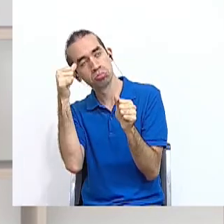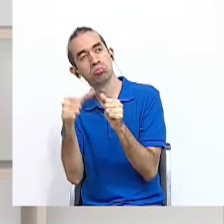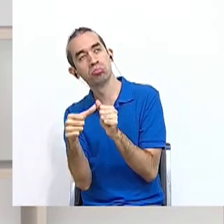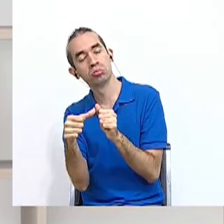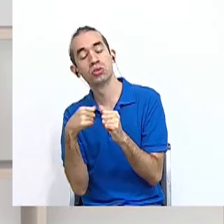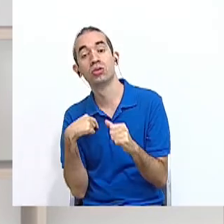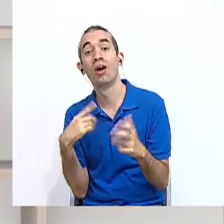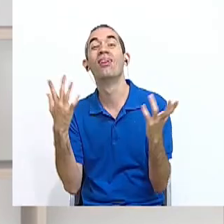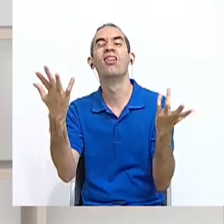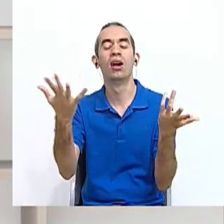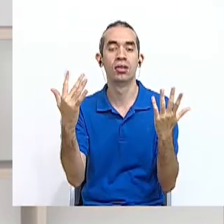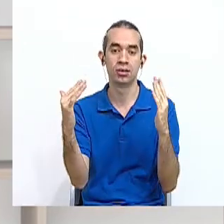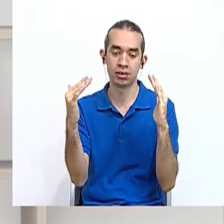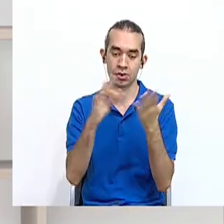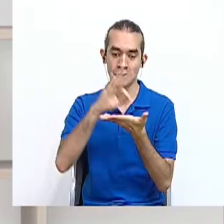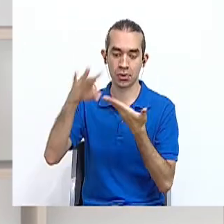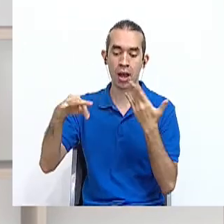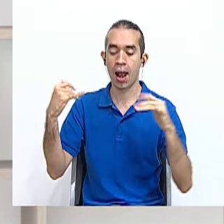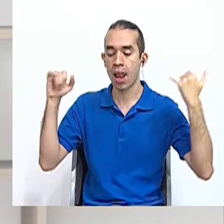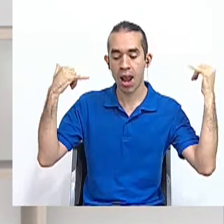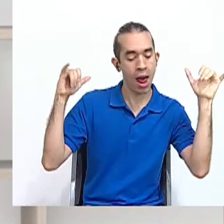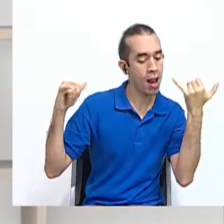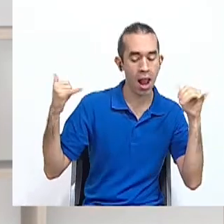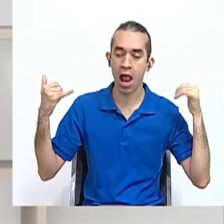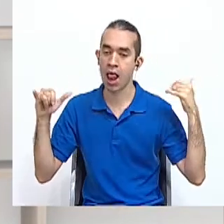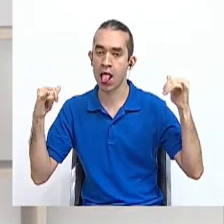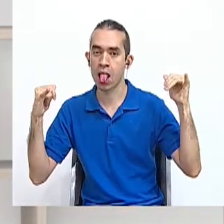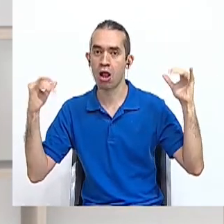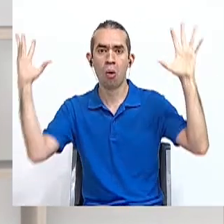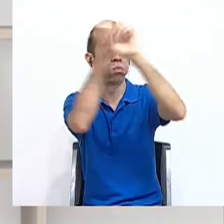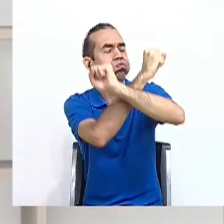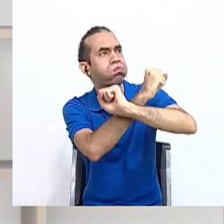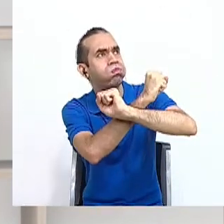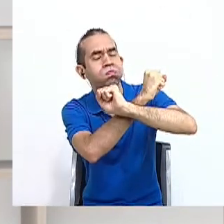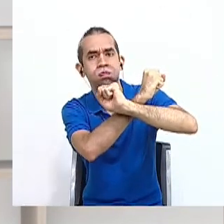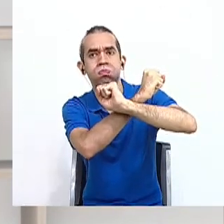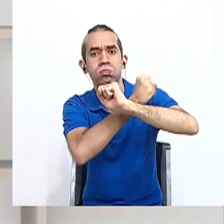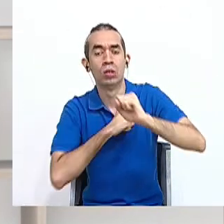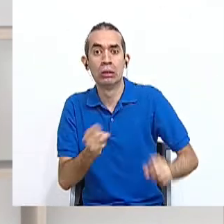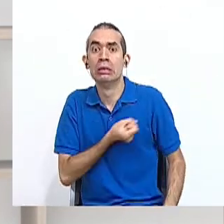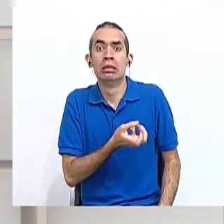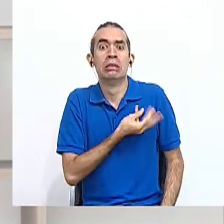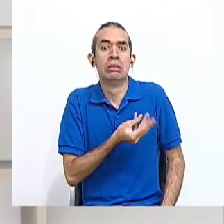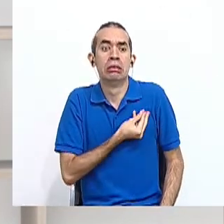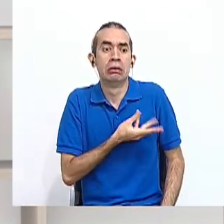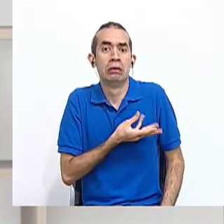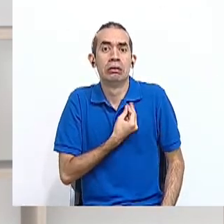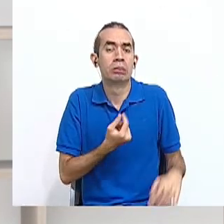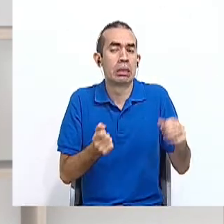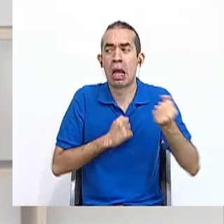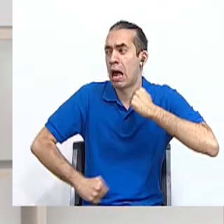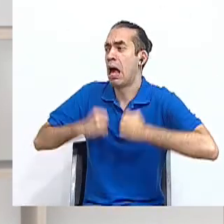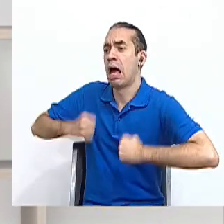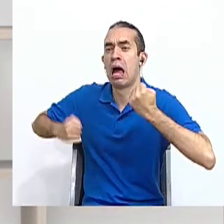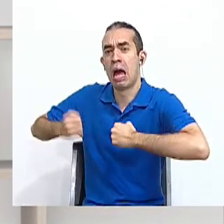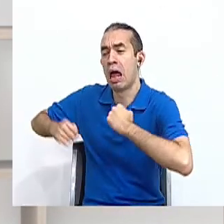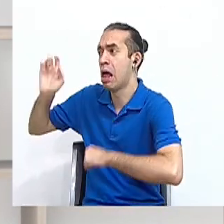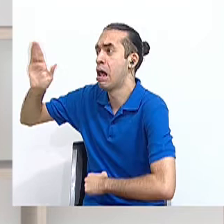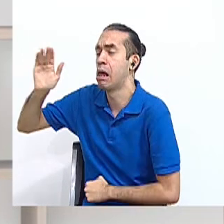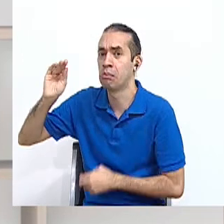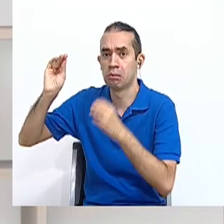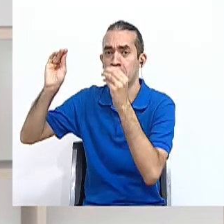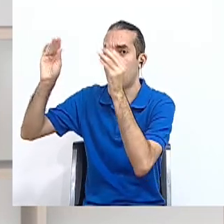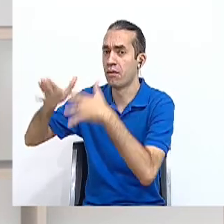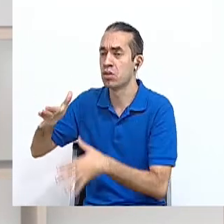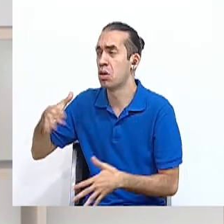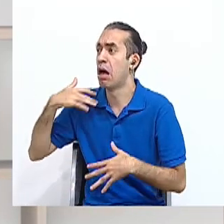Estaba jugando en el patio de la escuela, cuando de repente todo se oscureció. Me espanté y salí corriendo hacia donde estaba mi maestra, la